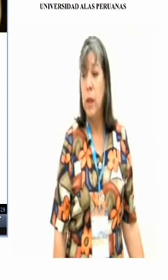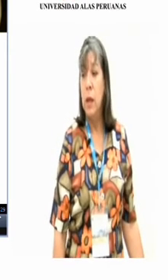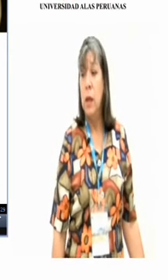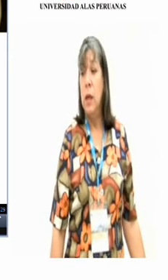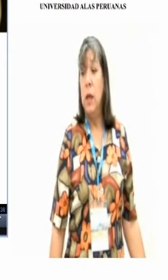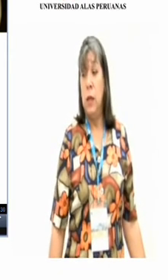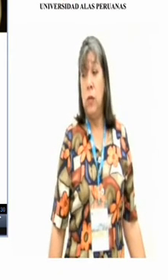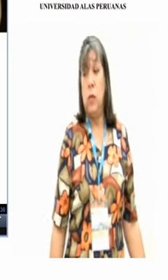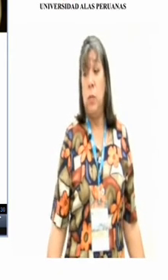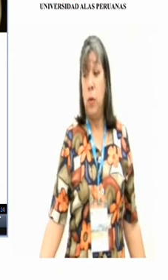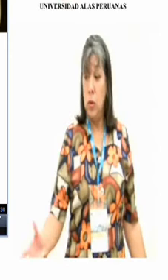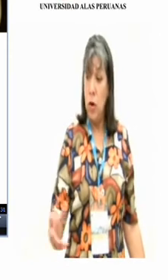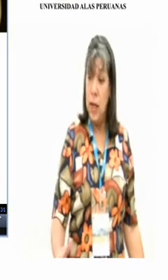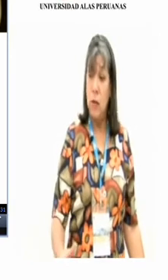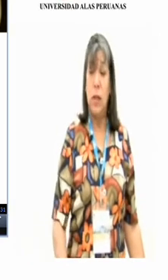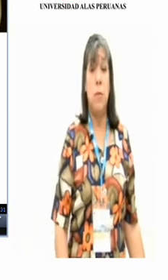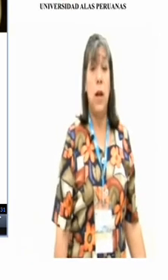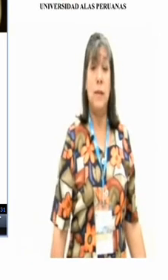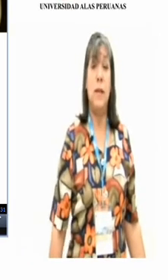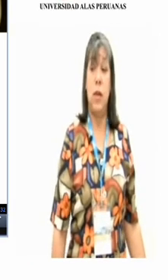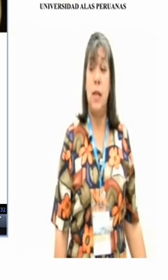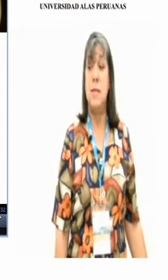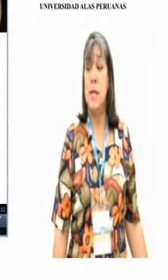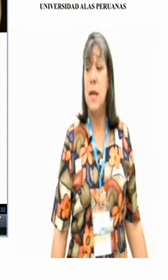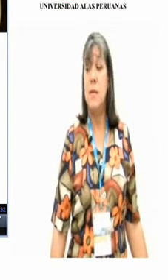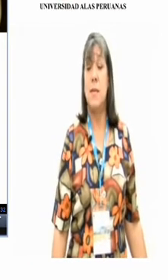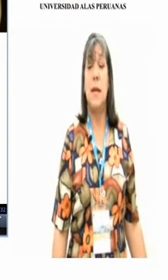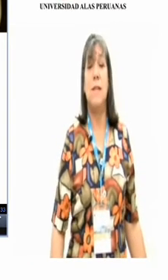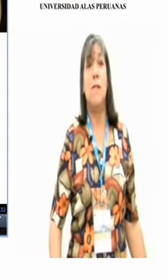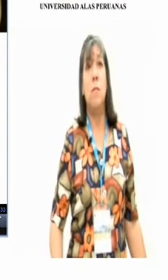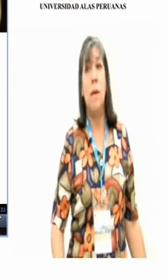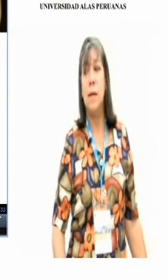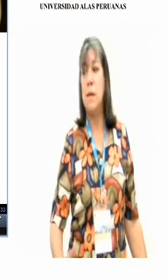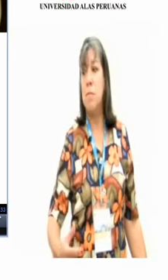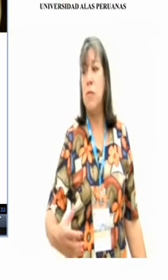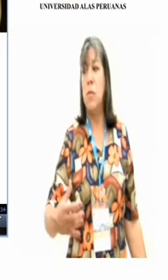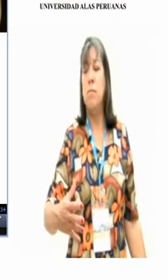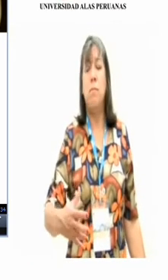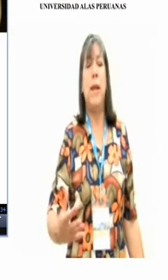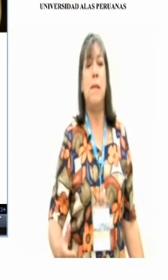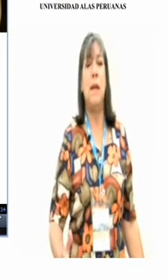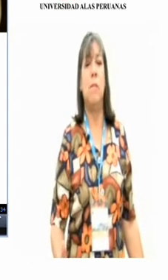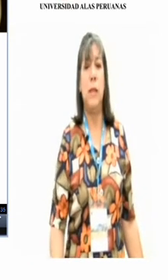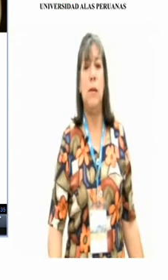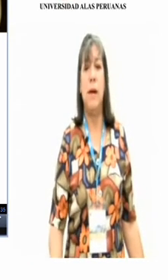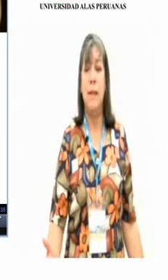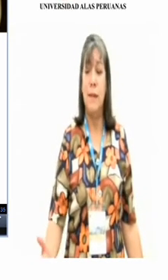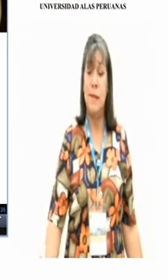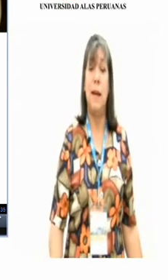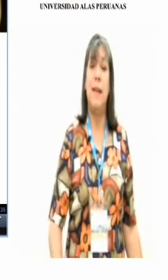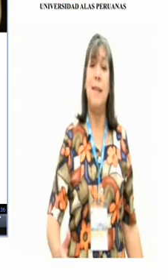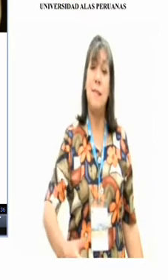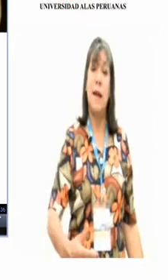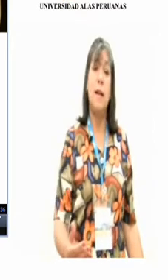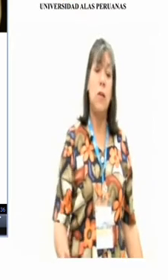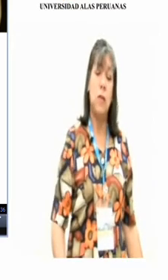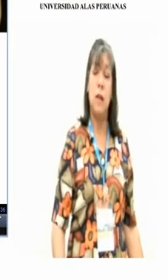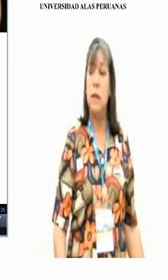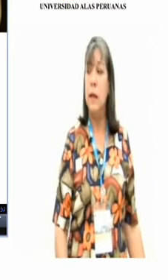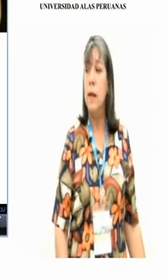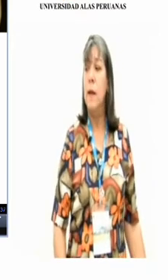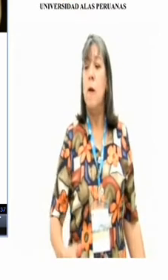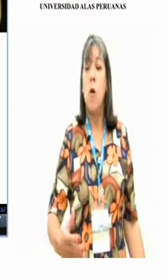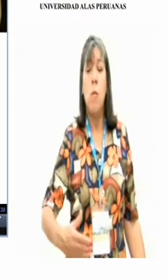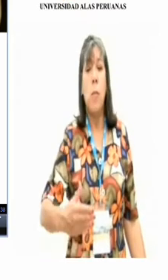disciplina. Entonces, por otro lado, tenemos las teorías de enseñanza, que son prescriptivas, es decir, le dicen